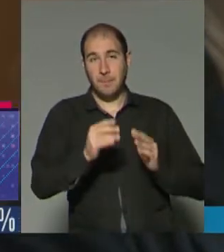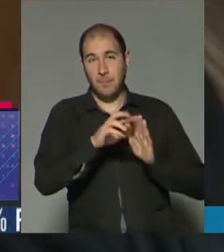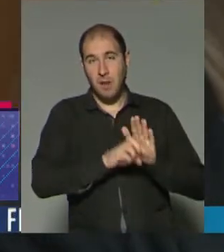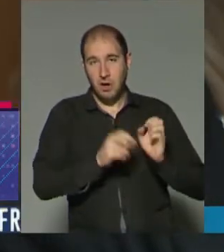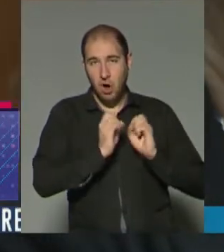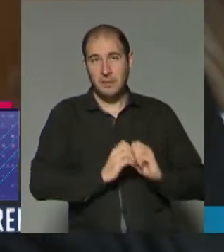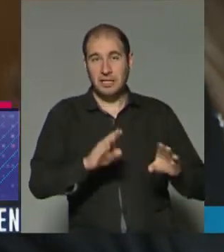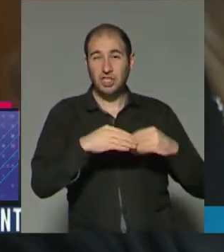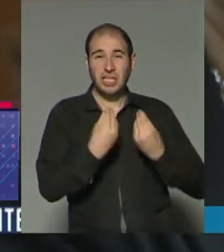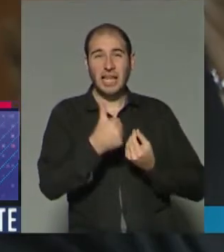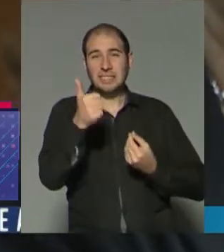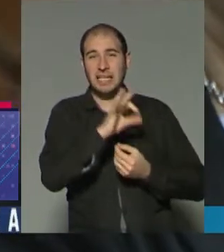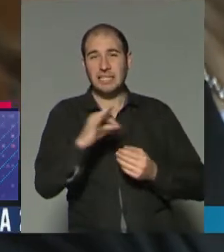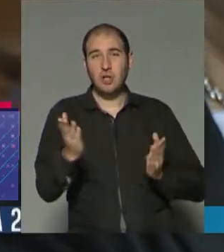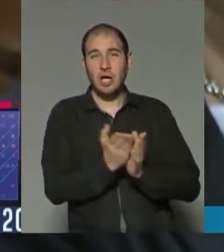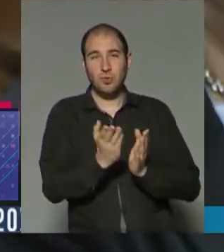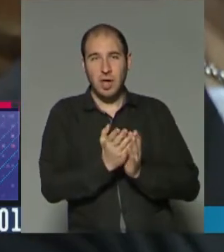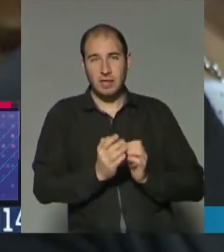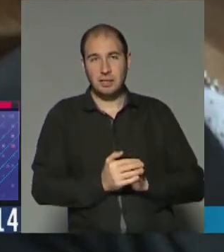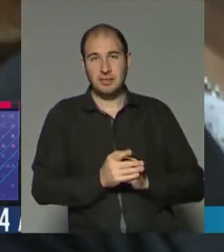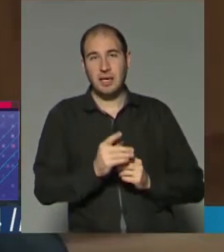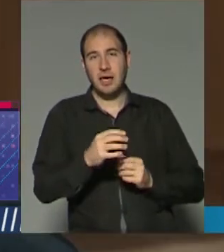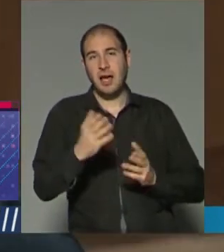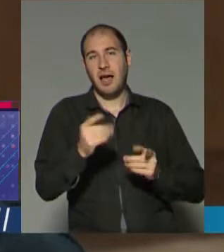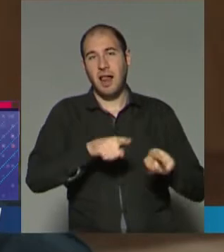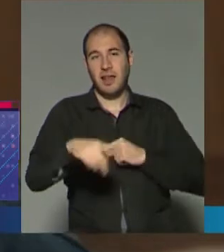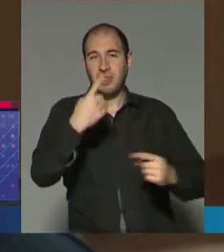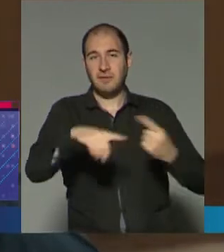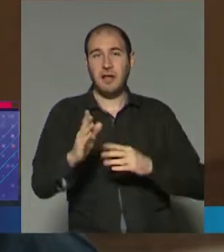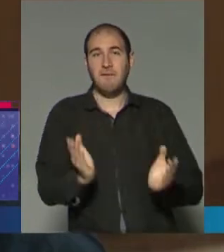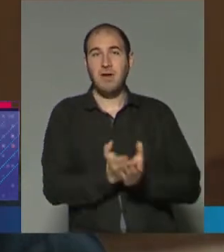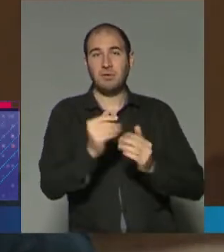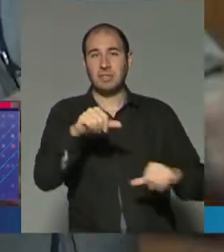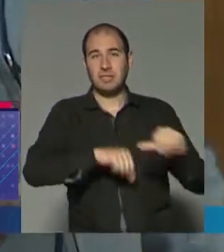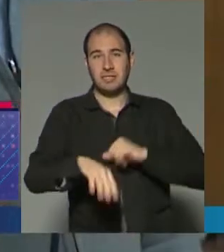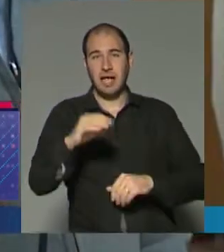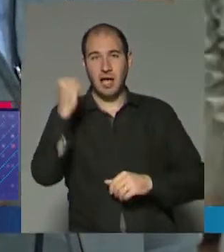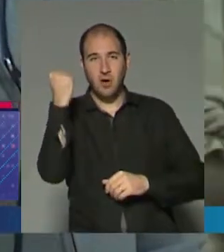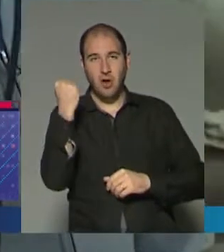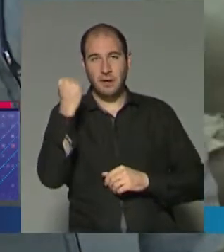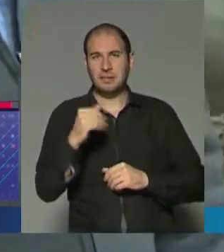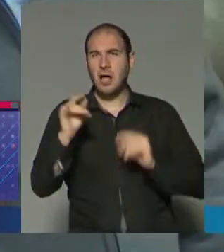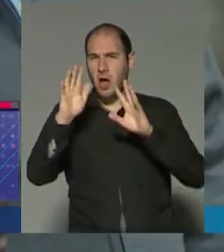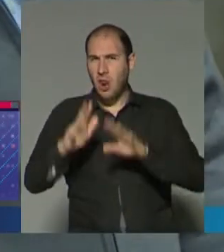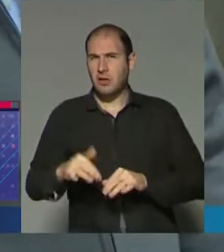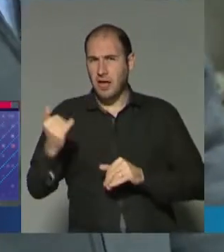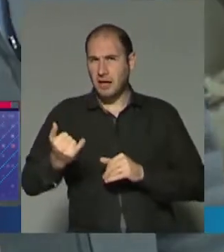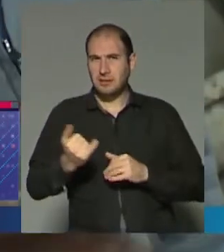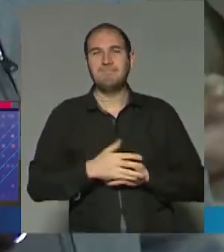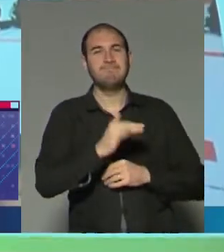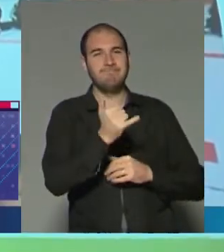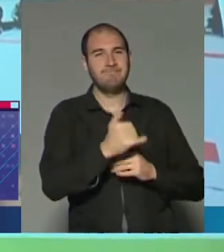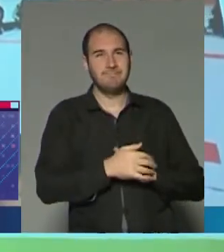se pone en marcha con más de 600 estudiantes de distintas carreras de la Facultad de Ciencias Económicas. ¿Hay una nota con eso?